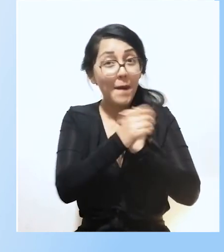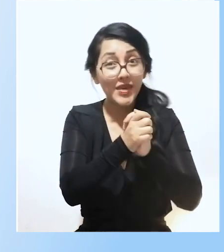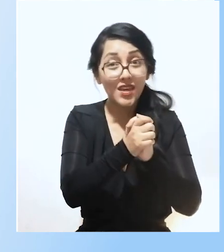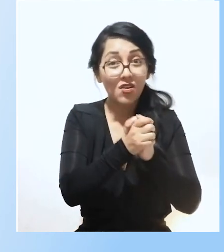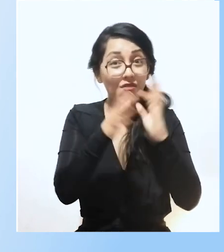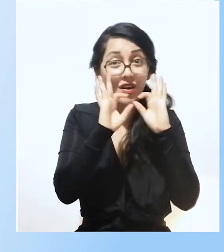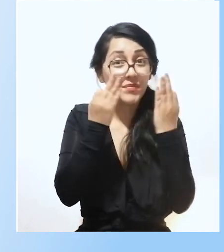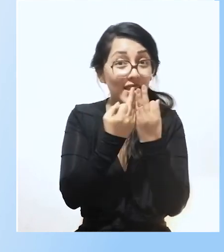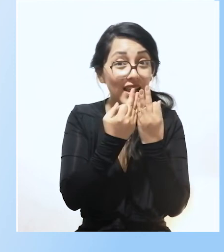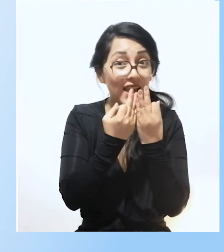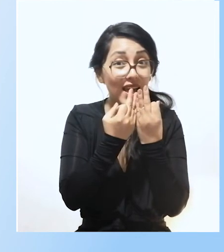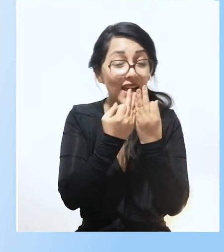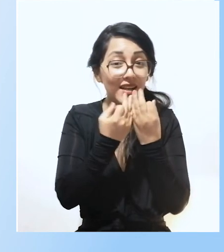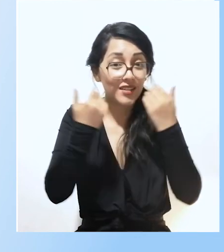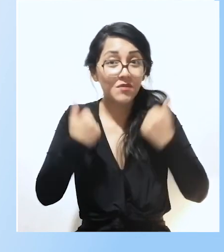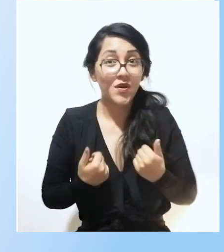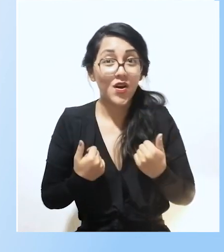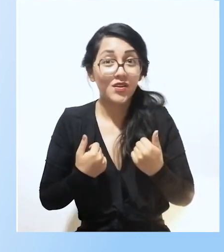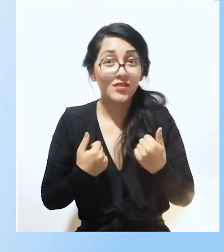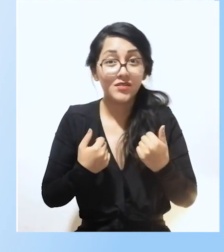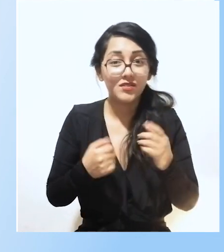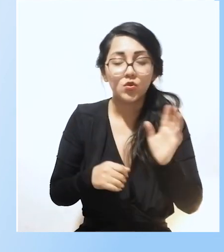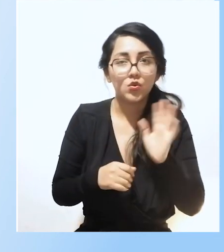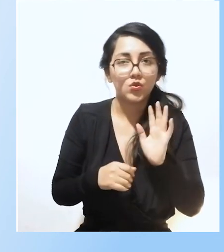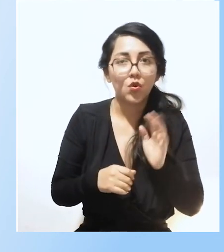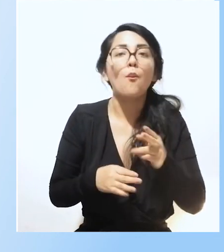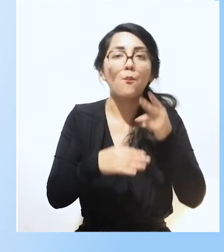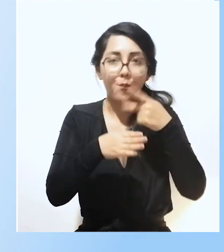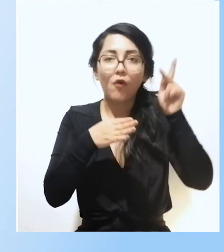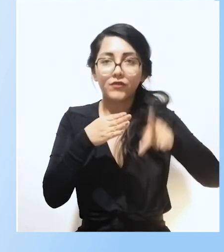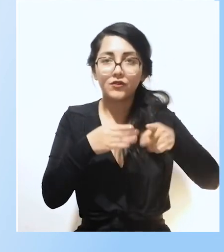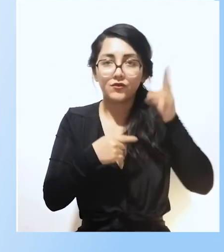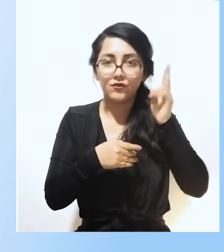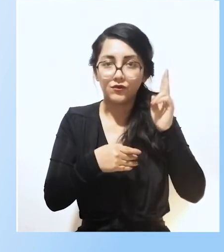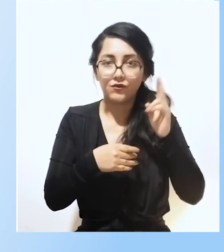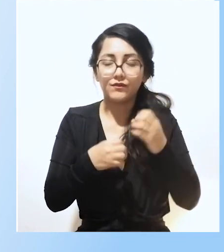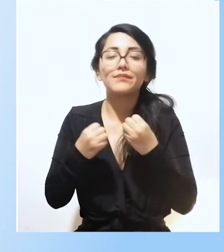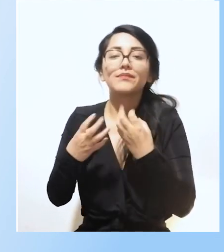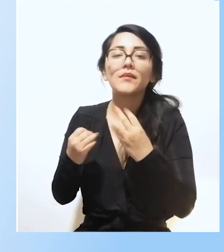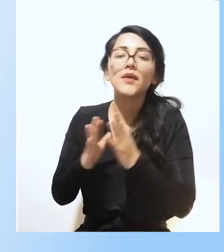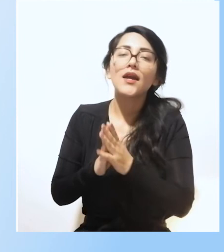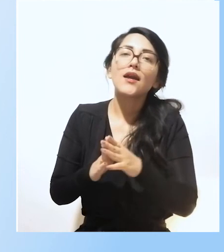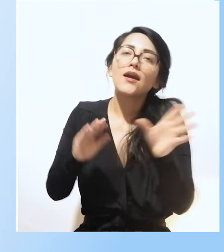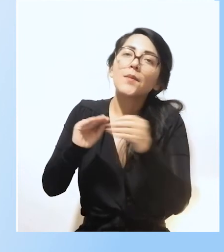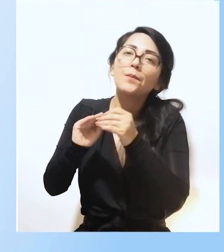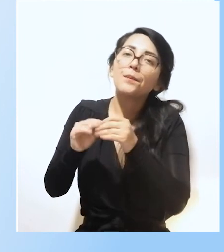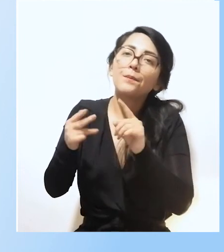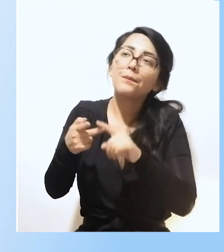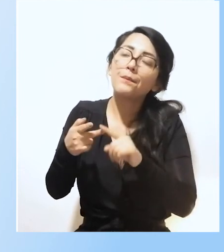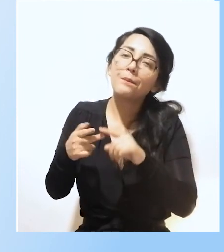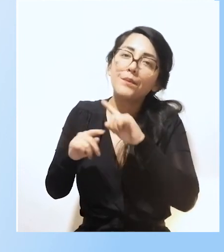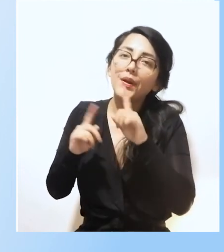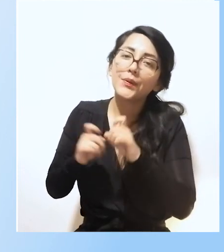no somos la persona que se nos espera para tomar un café. Bien, continuando con las preguntas, tenemos otras que nos están haciendo